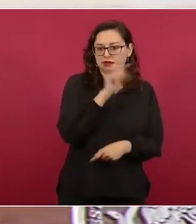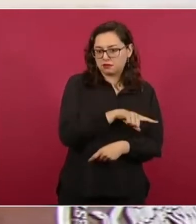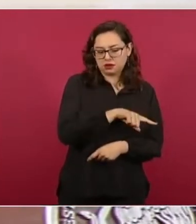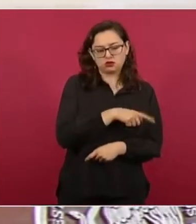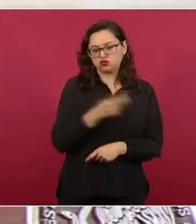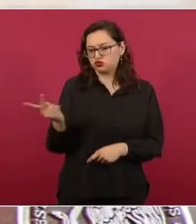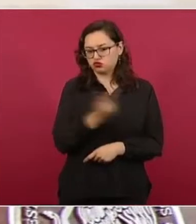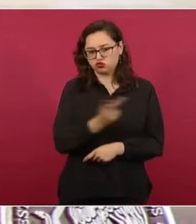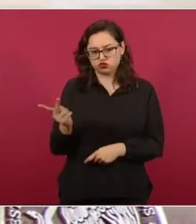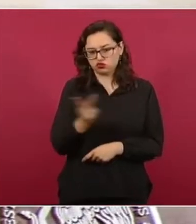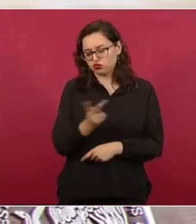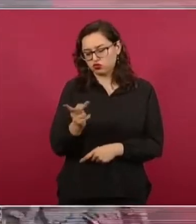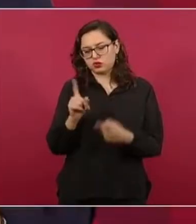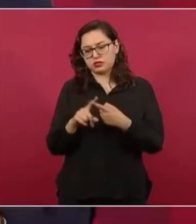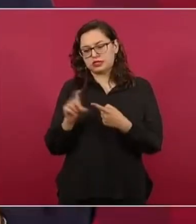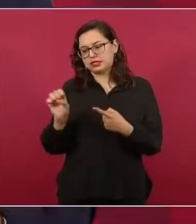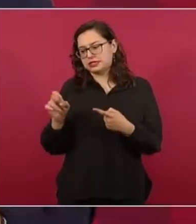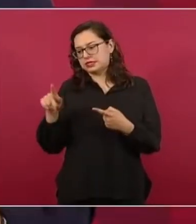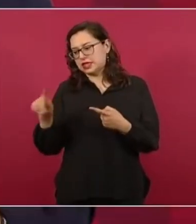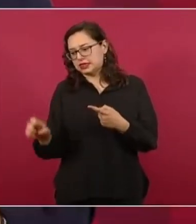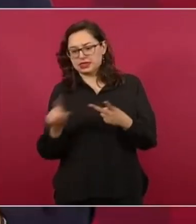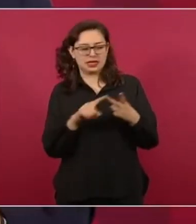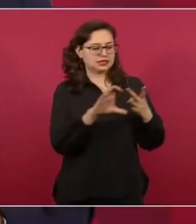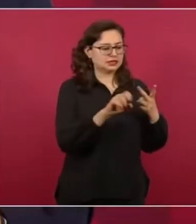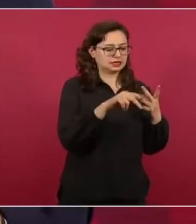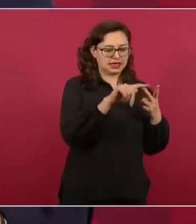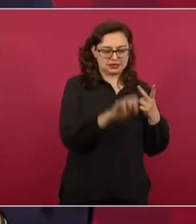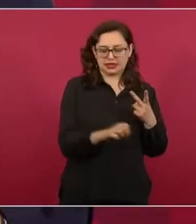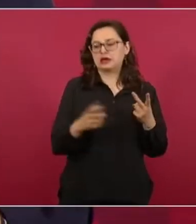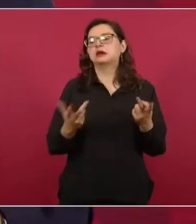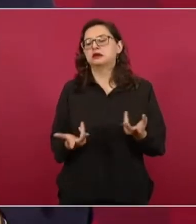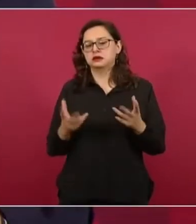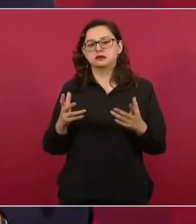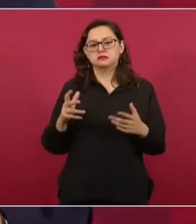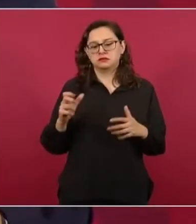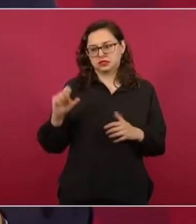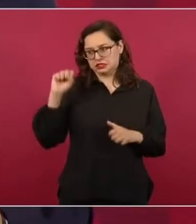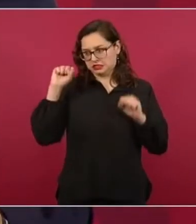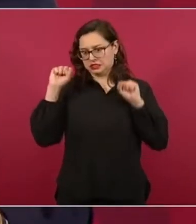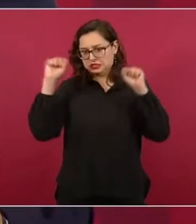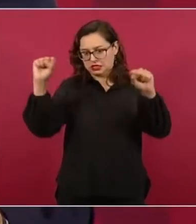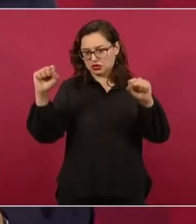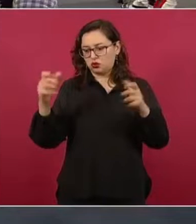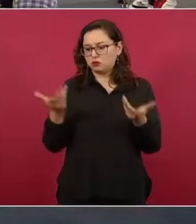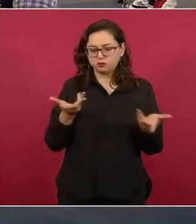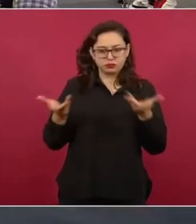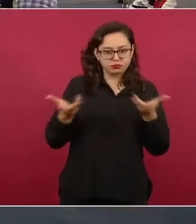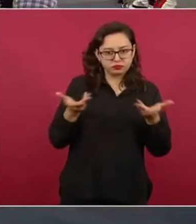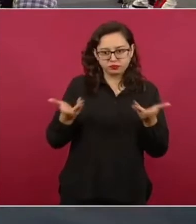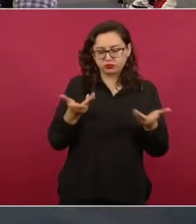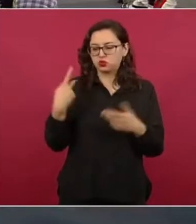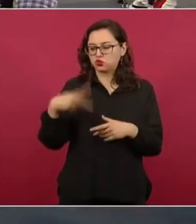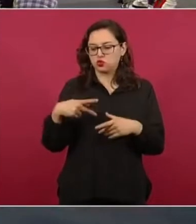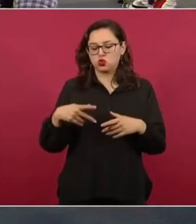dos organizaciones. Y sí estamos pensando en mejorar la situación de los maestros. Muchas gracias.